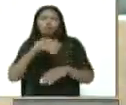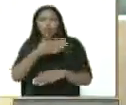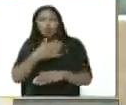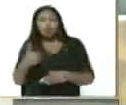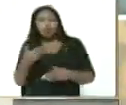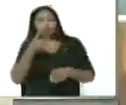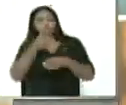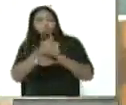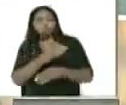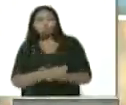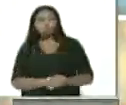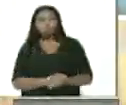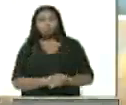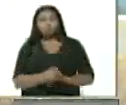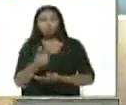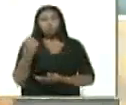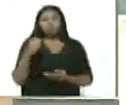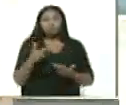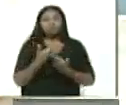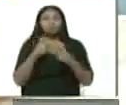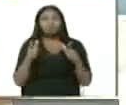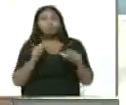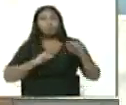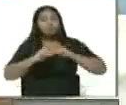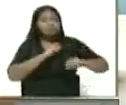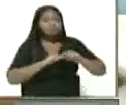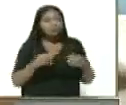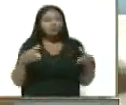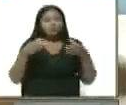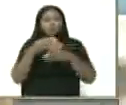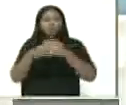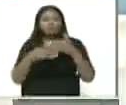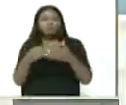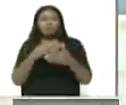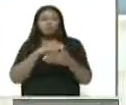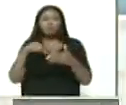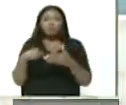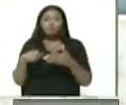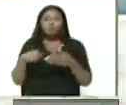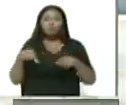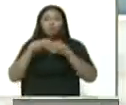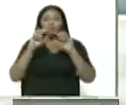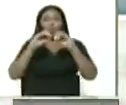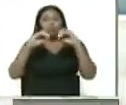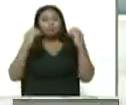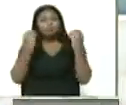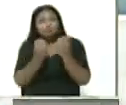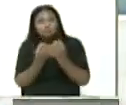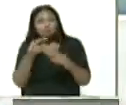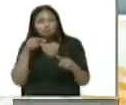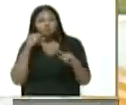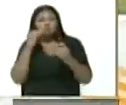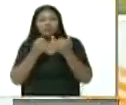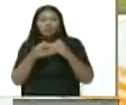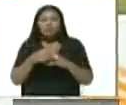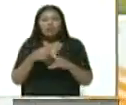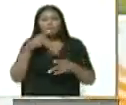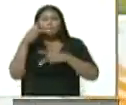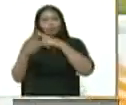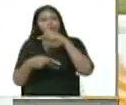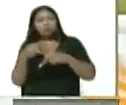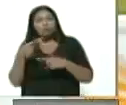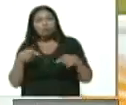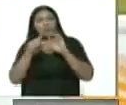libertad de movilizarse de reunirse con todos las organizaciones con fines políticos y